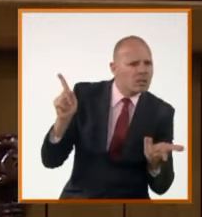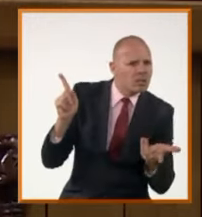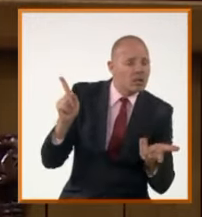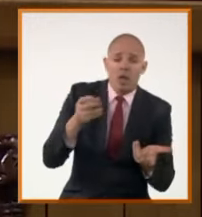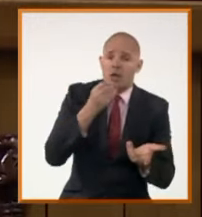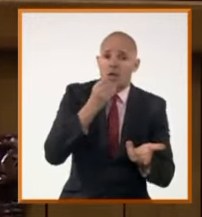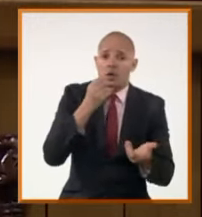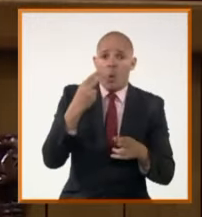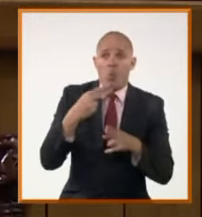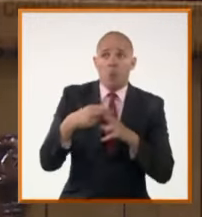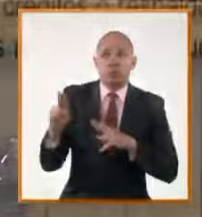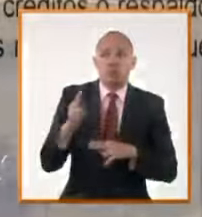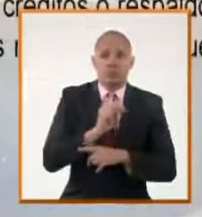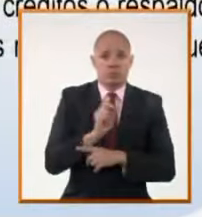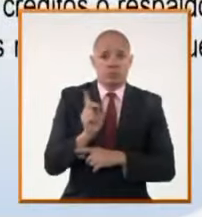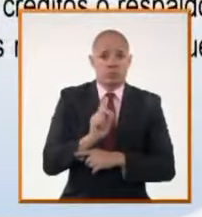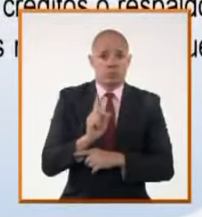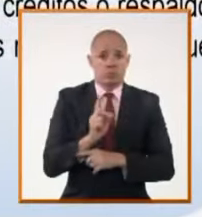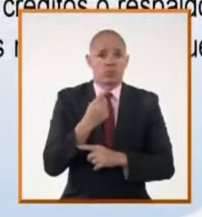desarrollo,